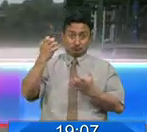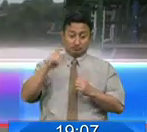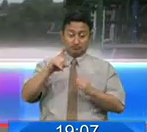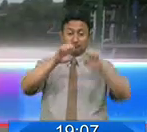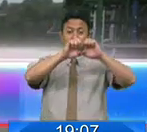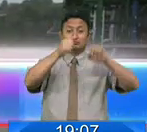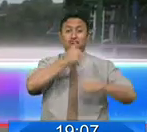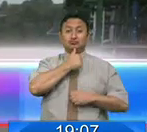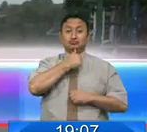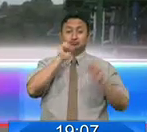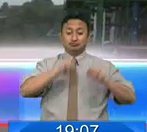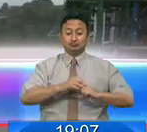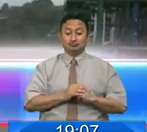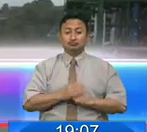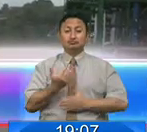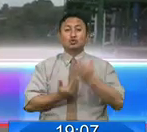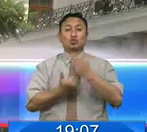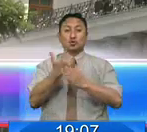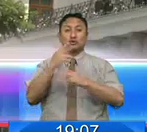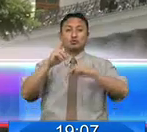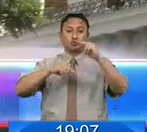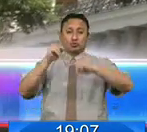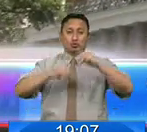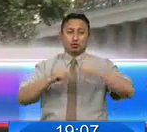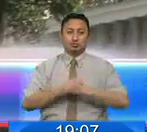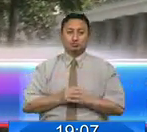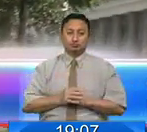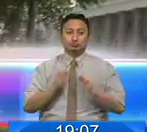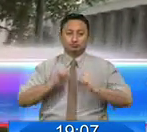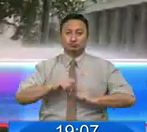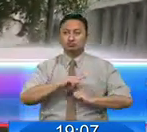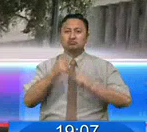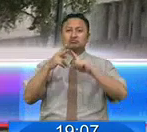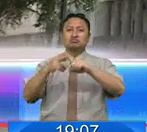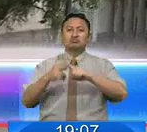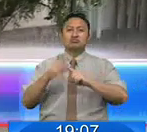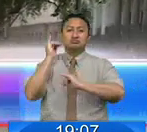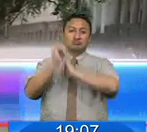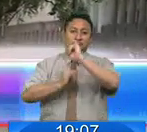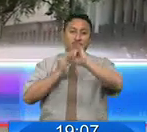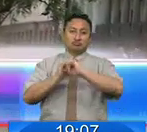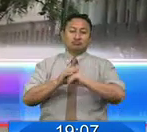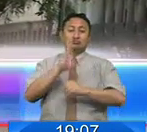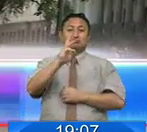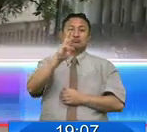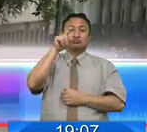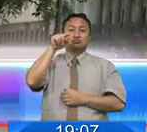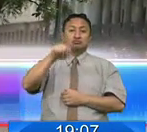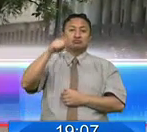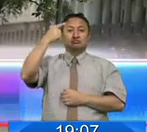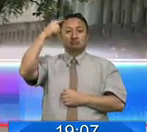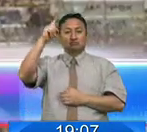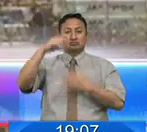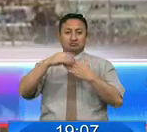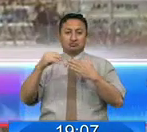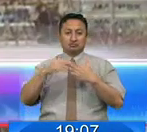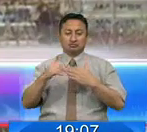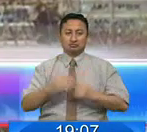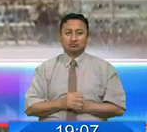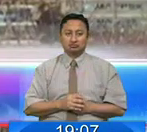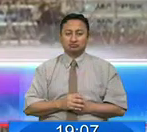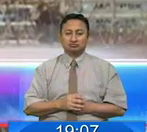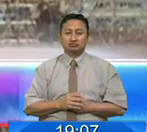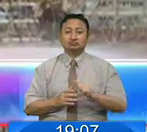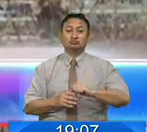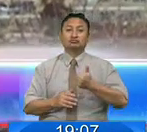empresa privada de construir una nueva refinería para lo cual se buscará la inversión extranjera de 6 mil millones de dólares al menos por otro